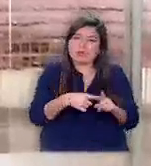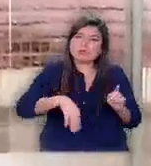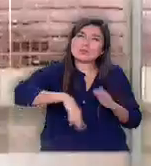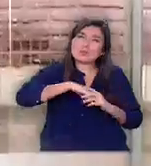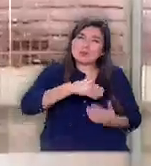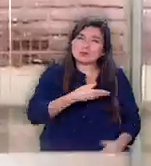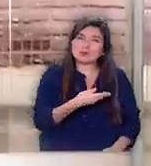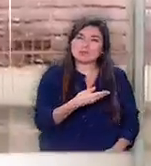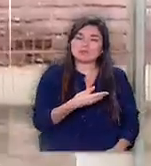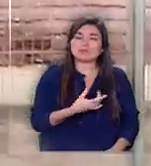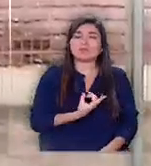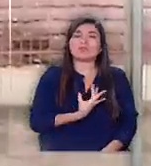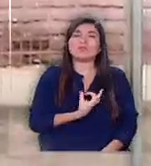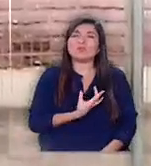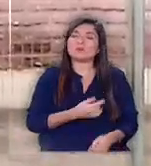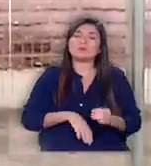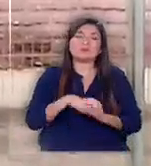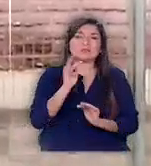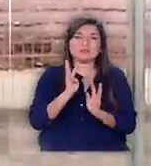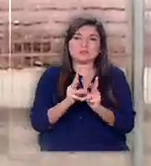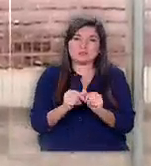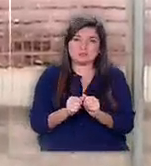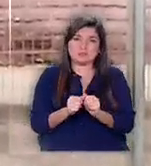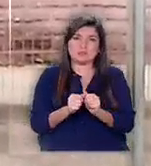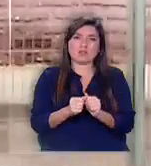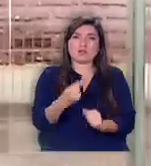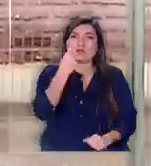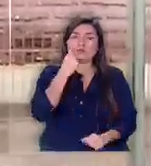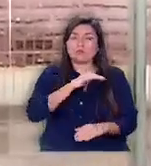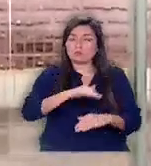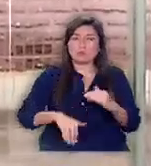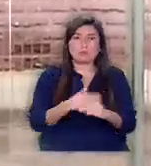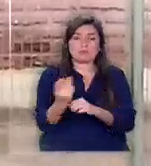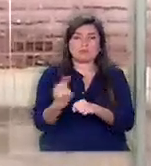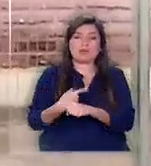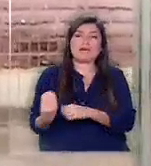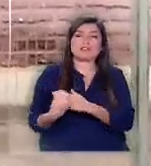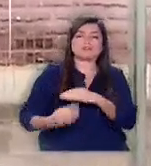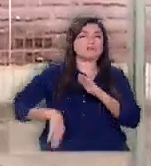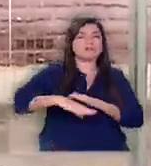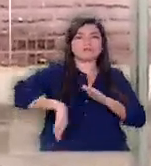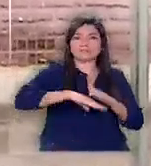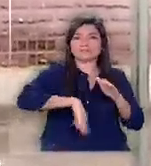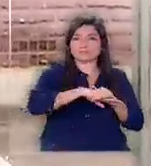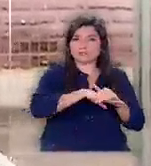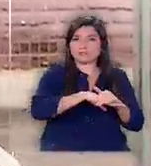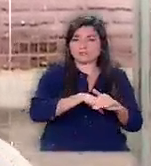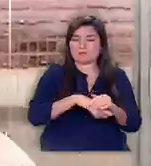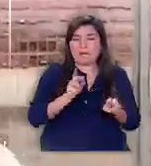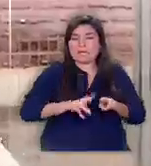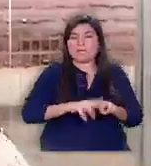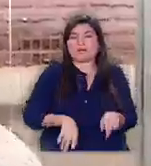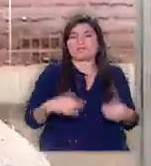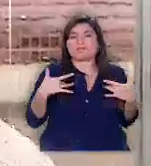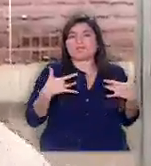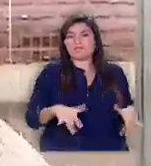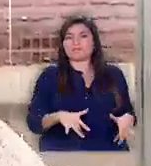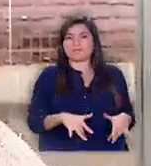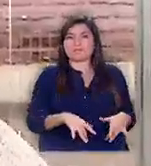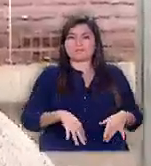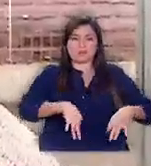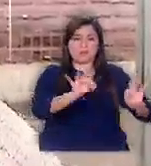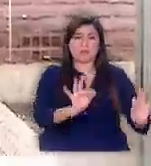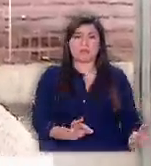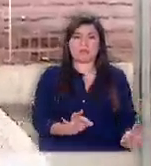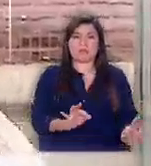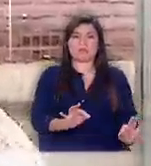haber pasado a las familias. Que te digan un día para otro, tú tienes que irte, que te la hayas echado y te la arregles como podáis, y que te pongan una sábana en el piso y la